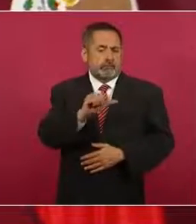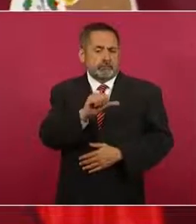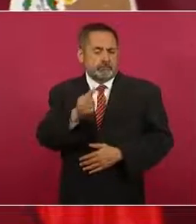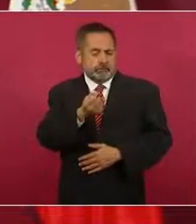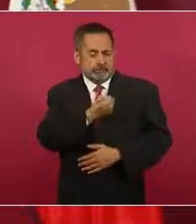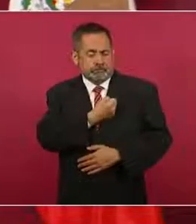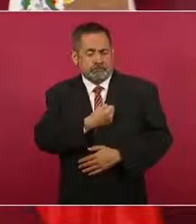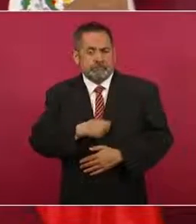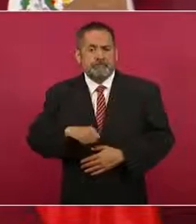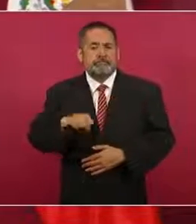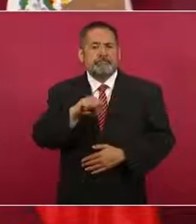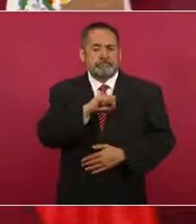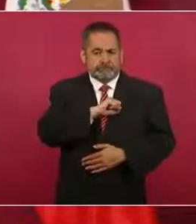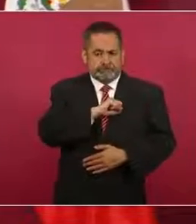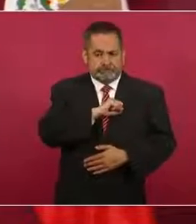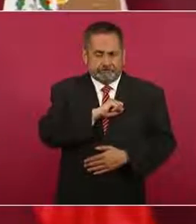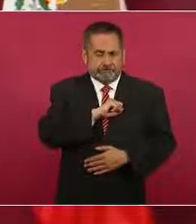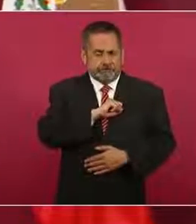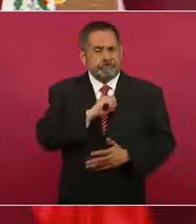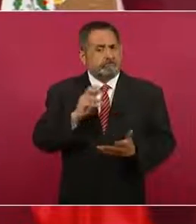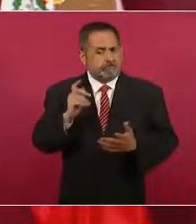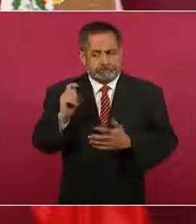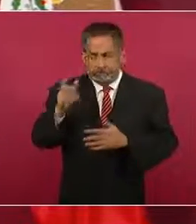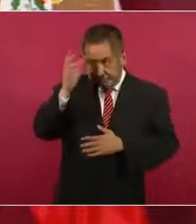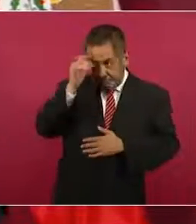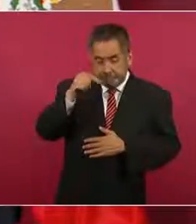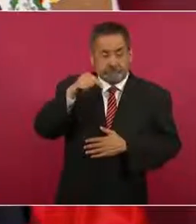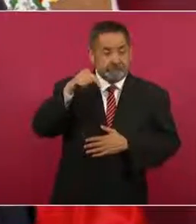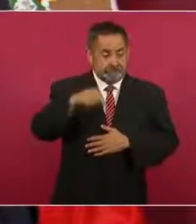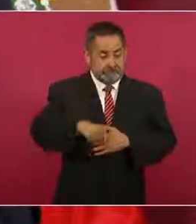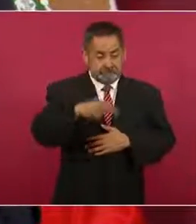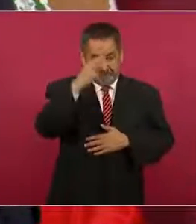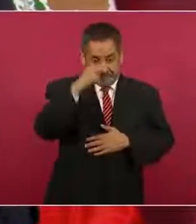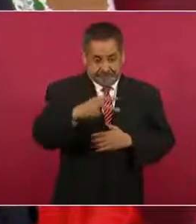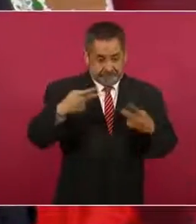el que puedan irse a formar